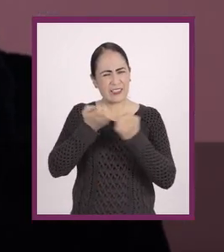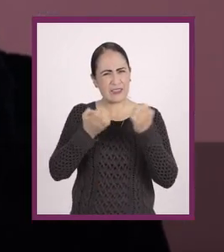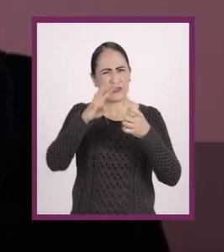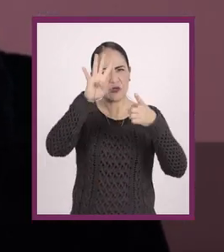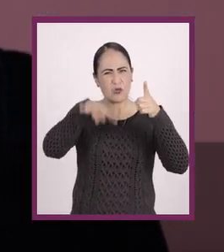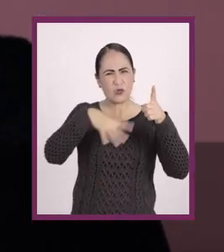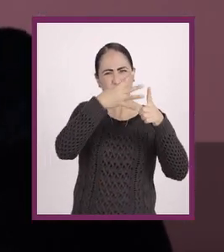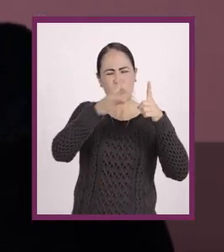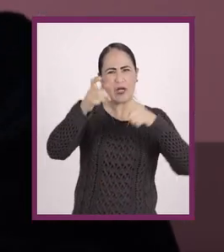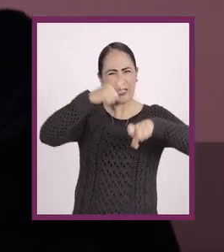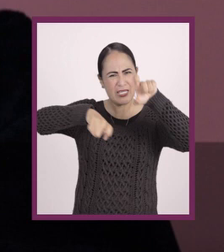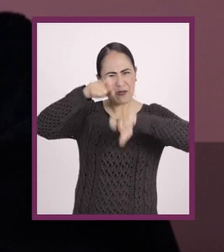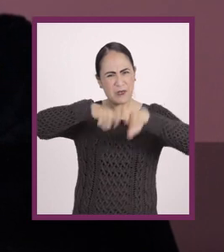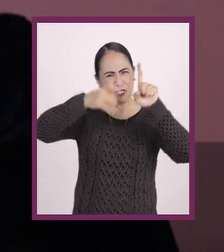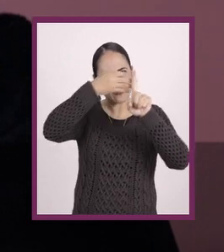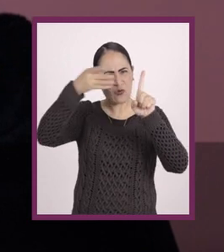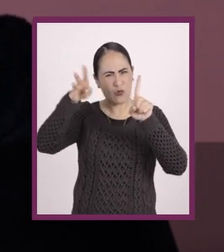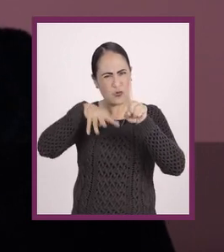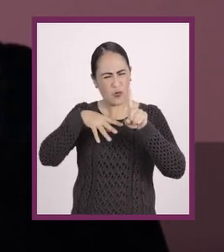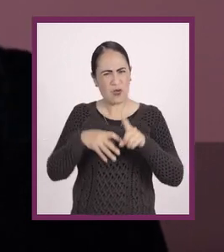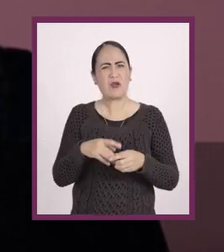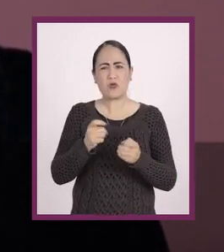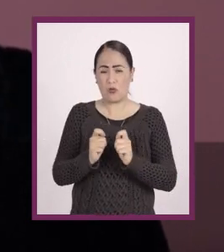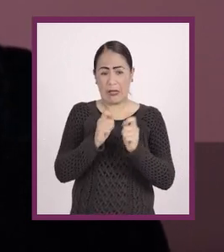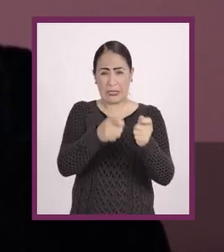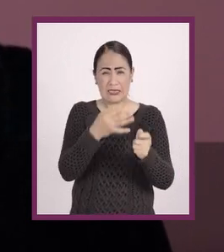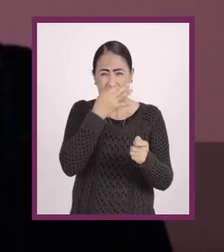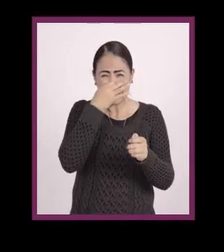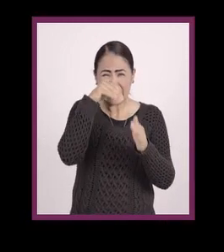tabla periódica porque llegué tarde